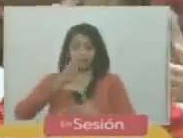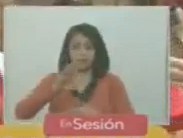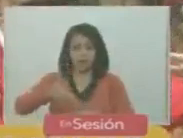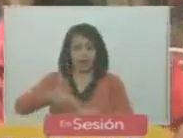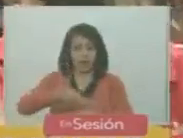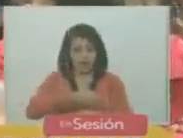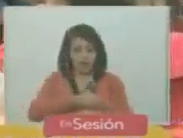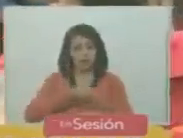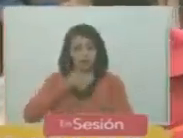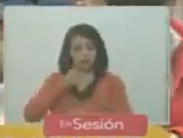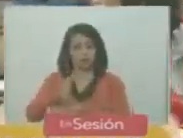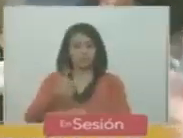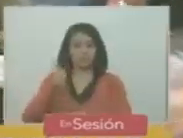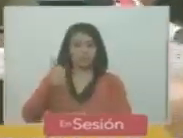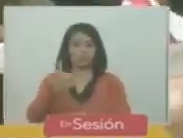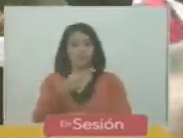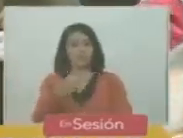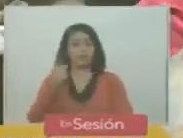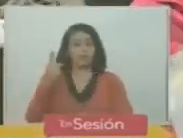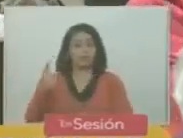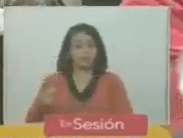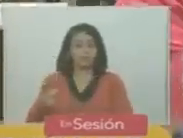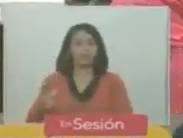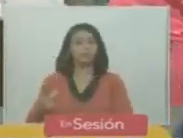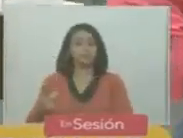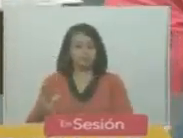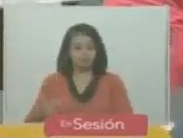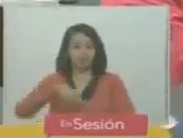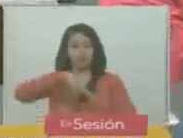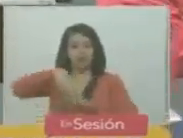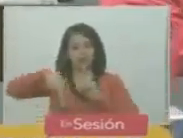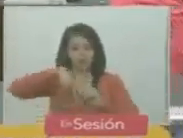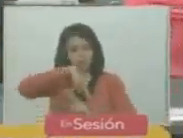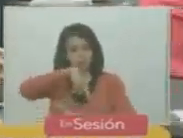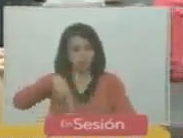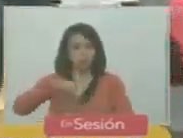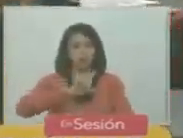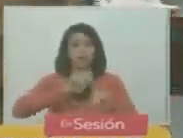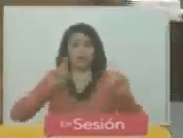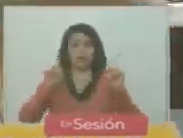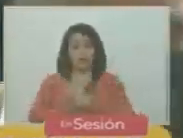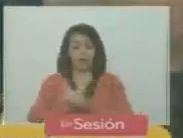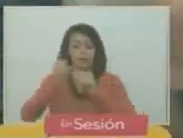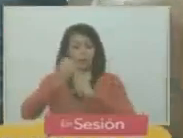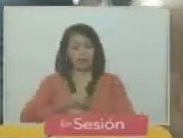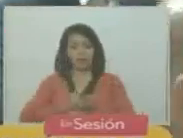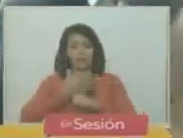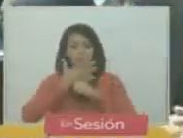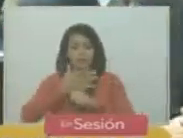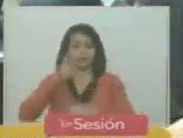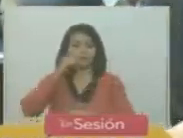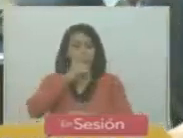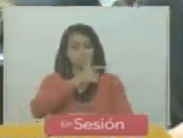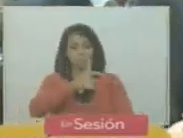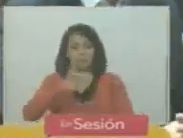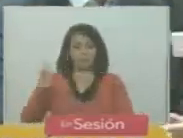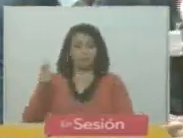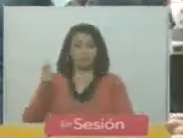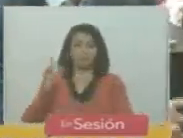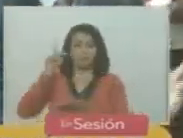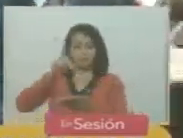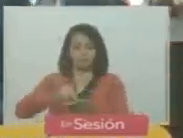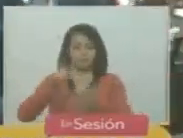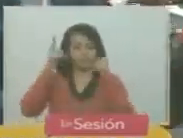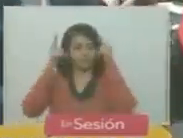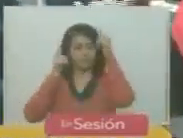temprano al siglo XXI con los aires de revolución y de renovación de las esperanzas de los pueblos que protagonizó